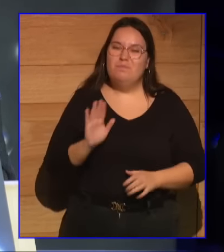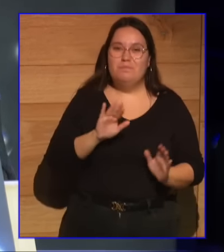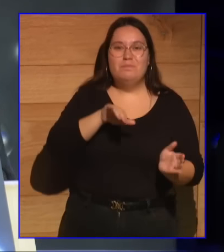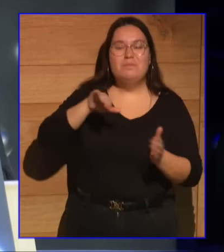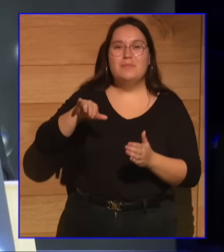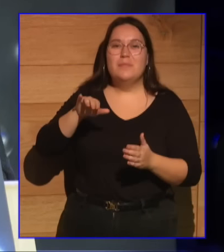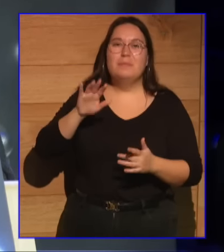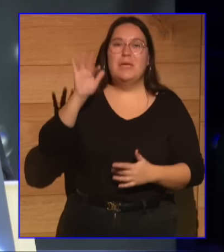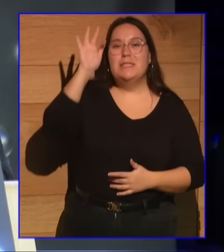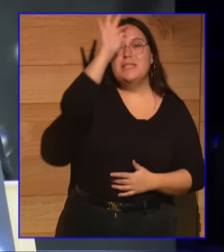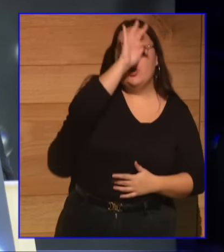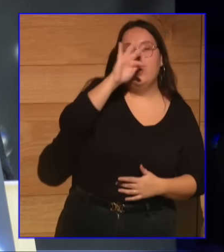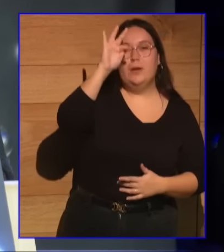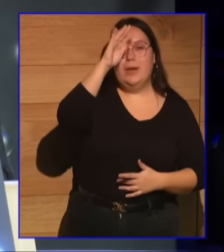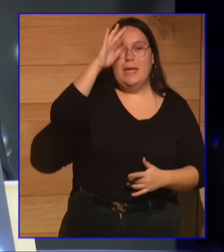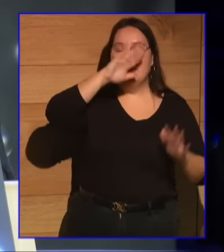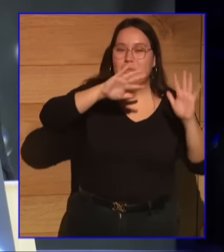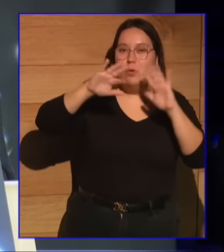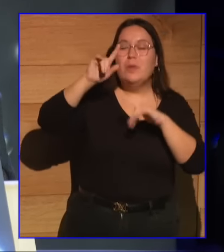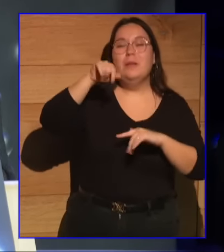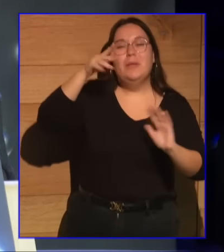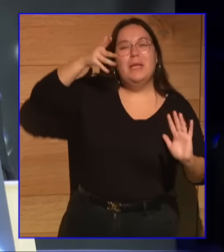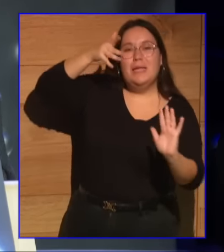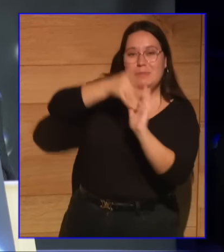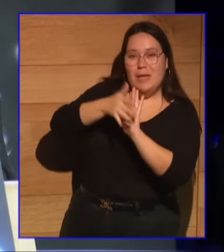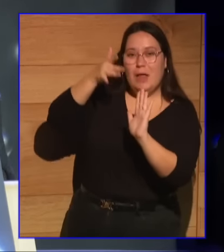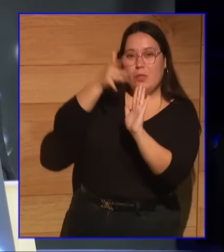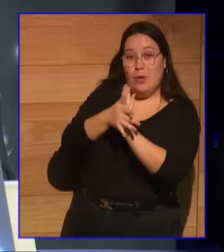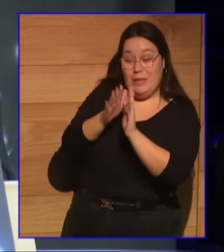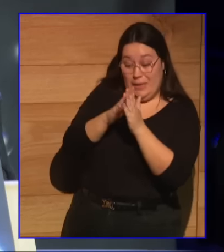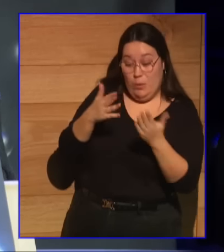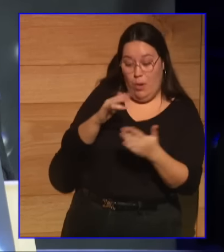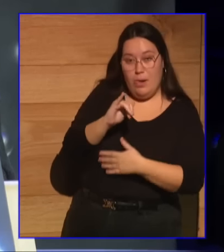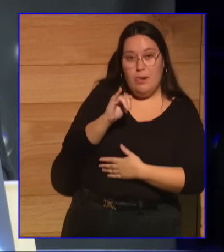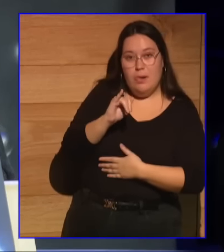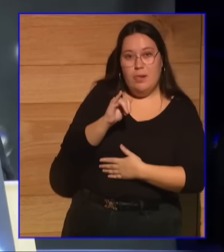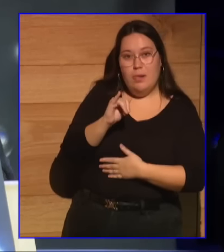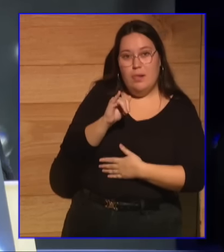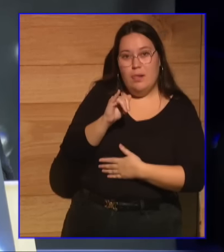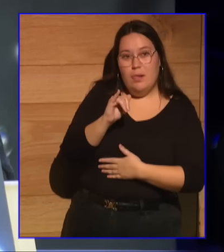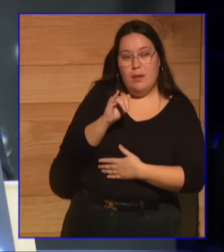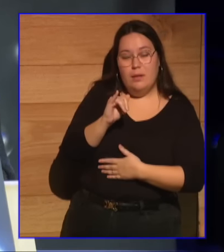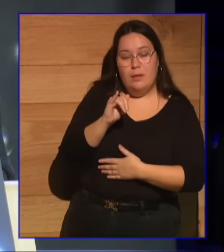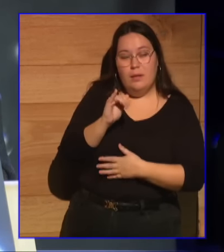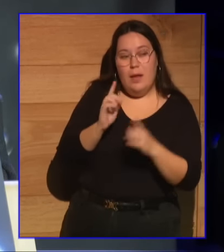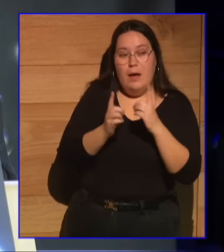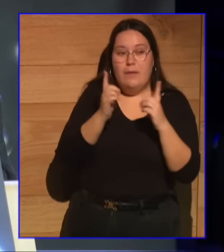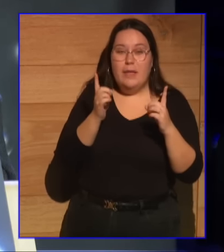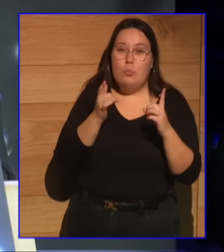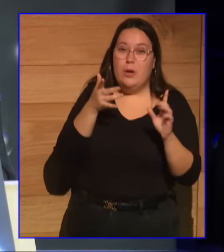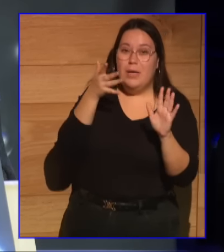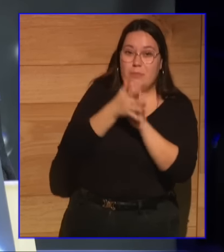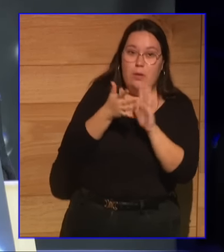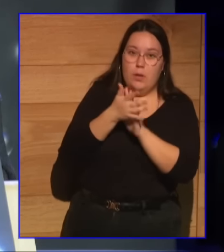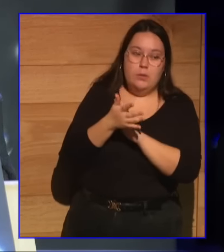teórica, especulativa. Y de hecho, las explicaciones que en el libro son pasajes a veces